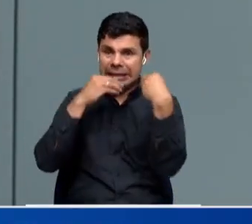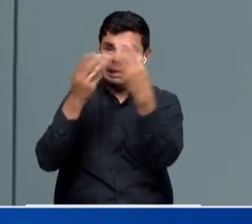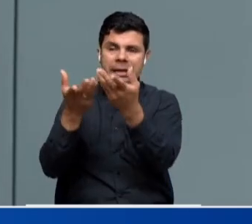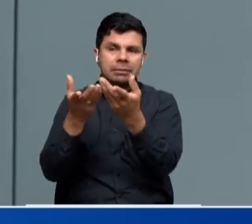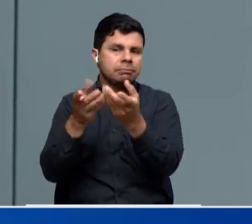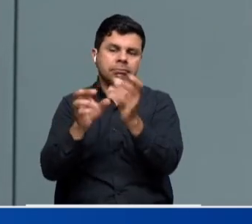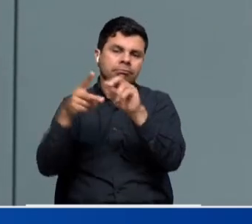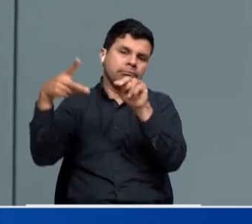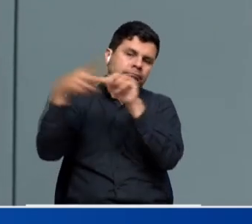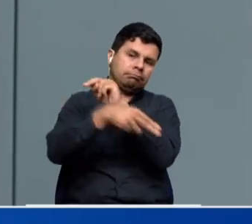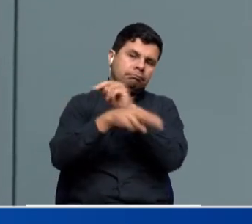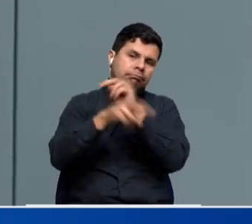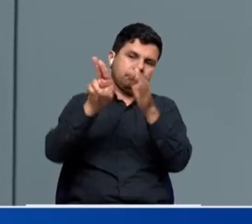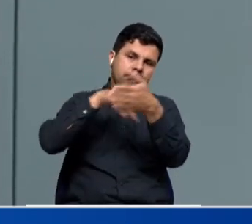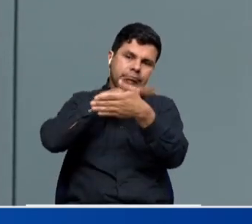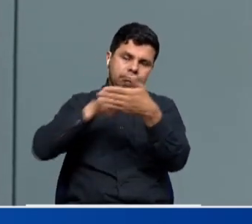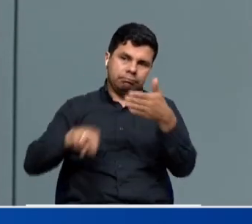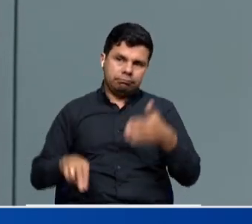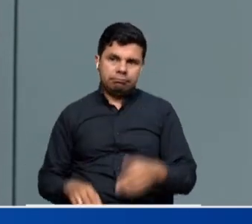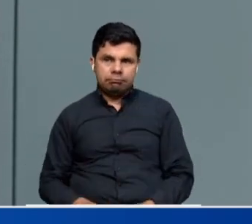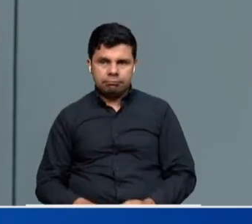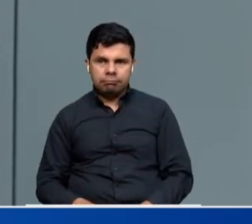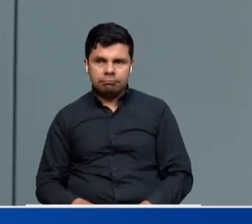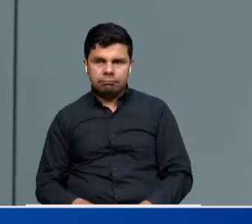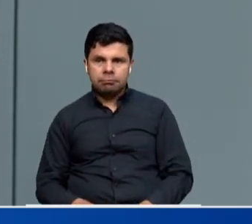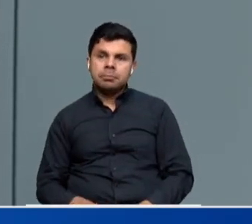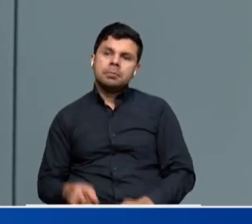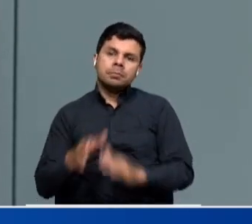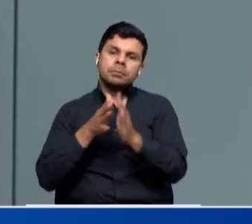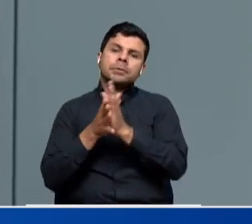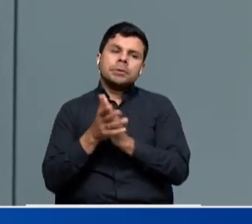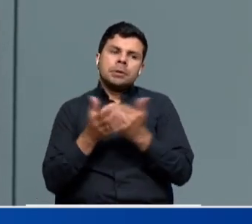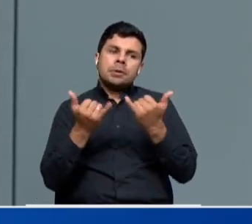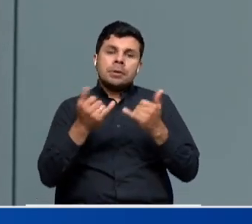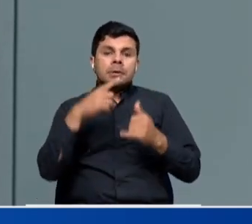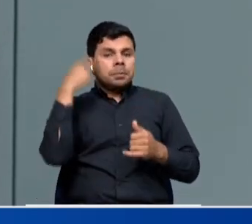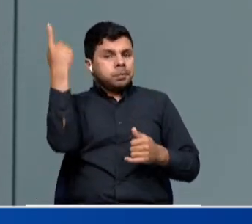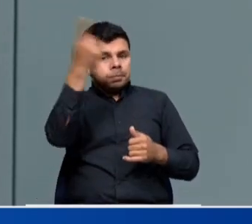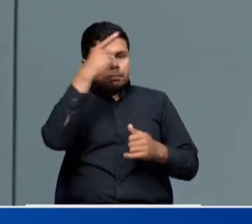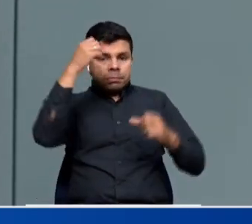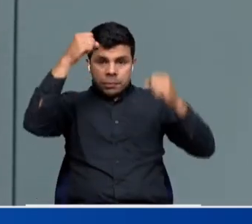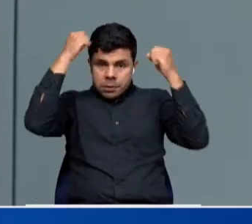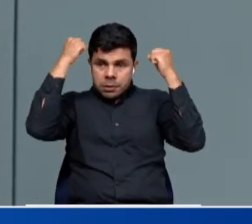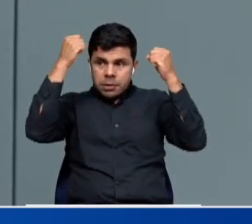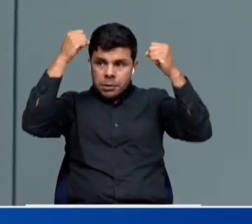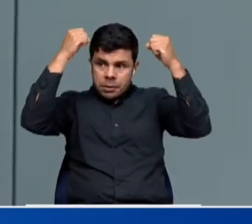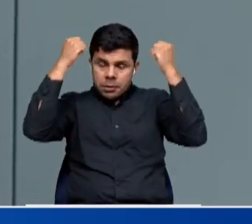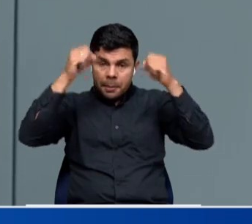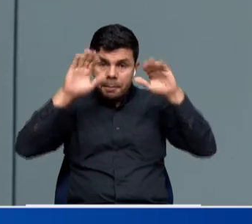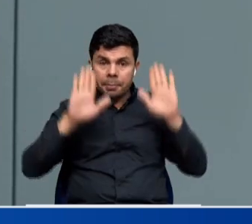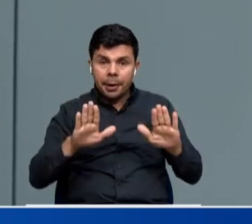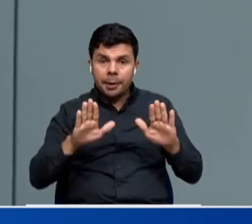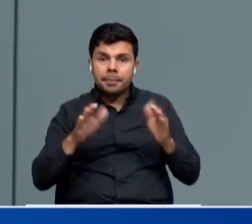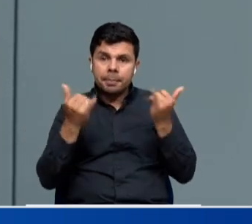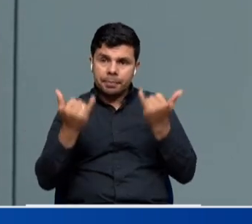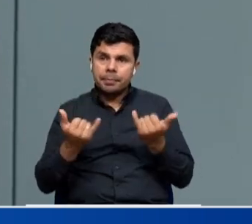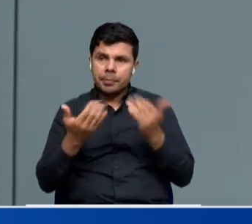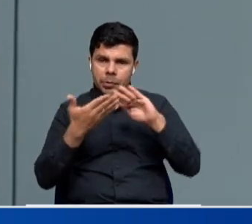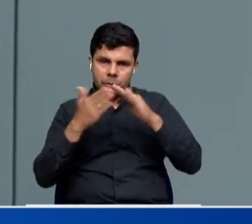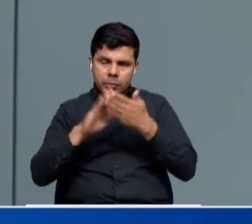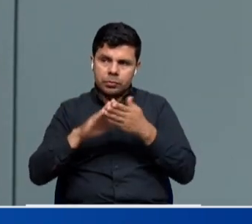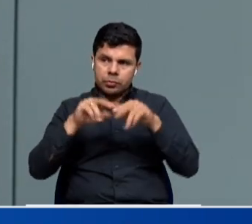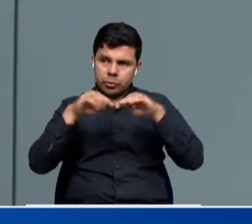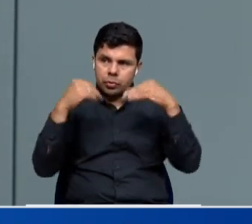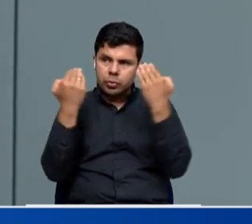al paro camionero que tenemos en el país, es pertinente comunicarle a todos los actores de la comunidad educativa de